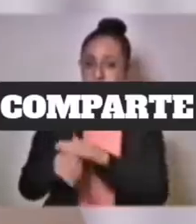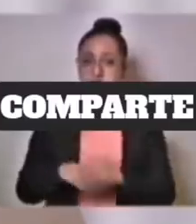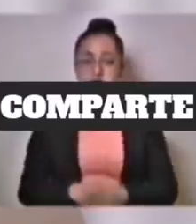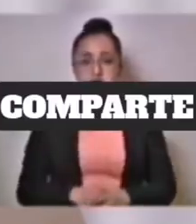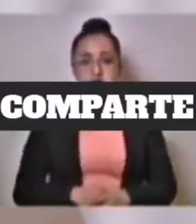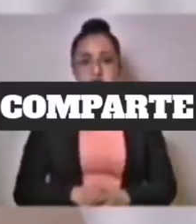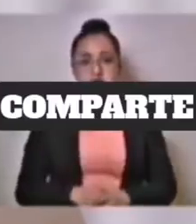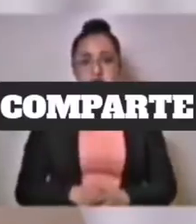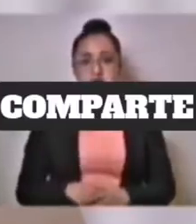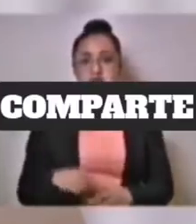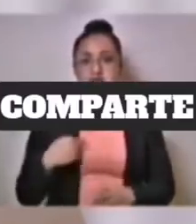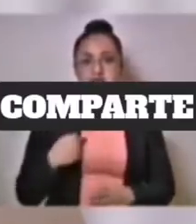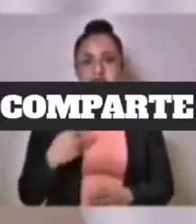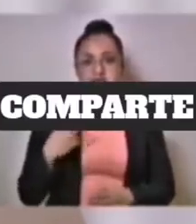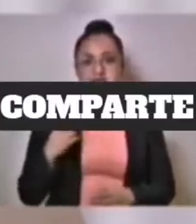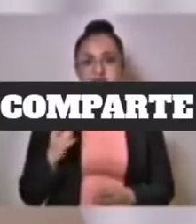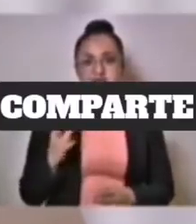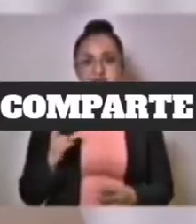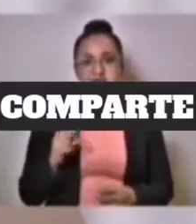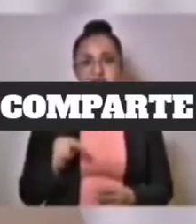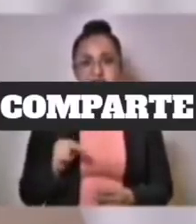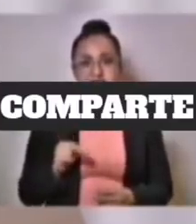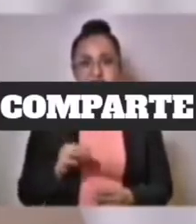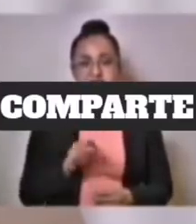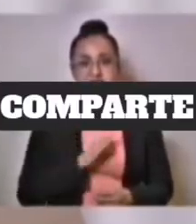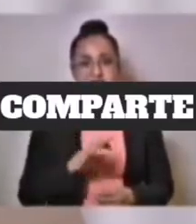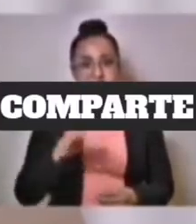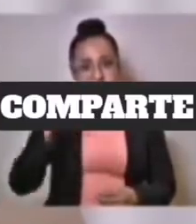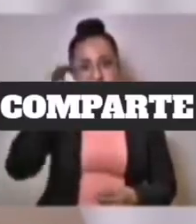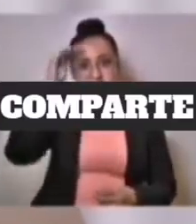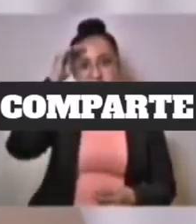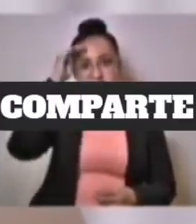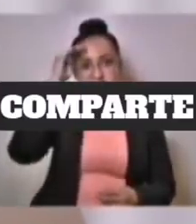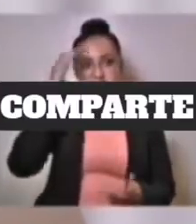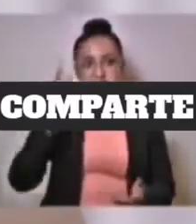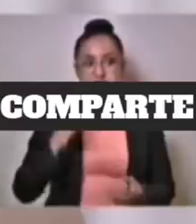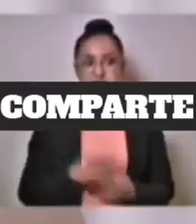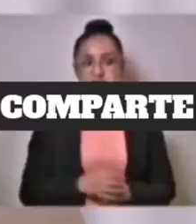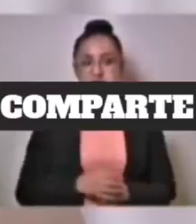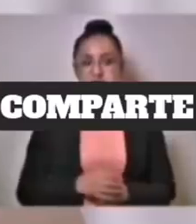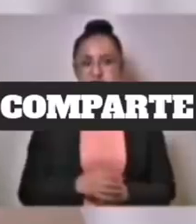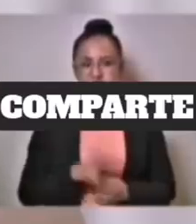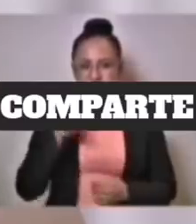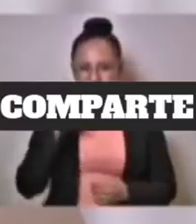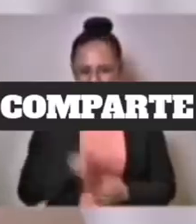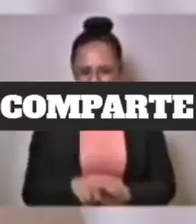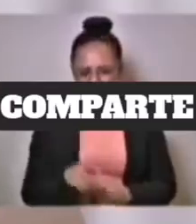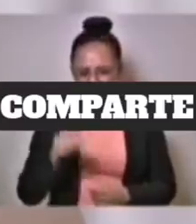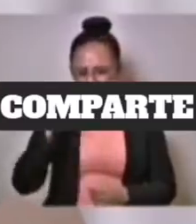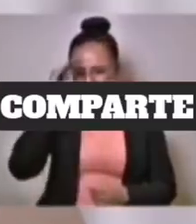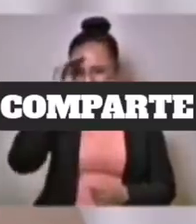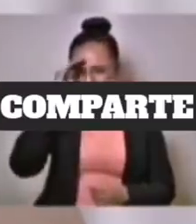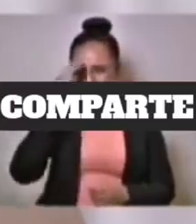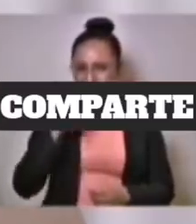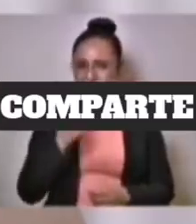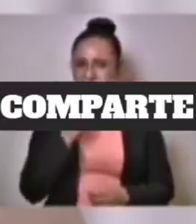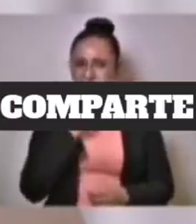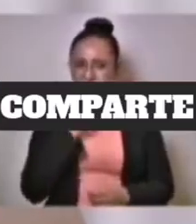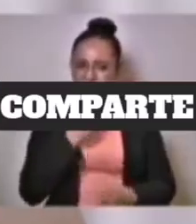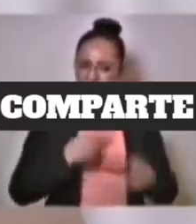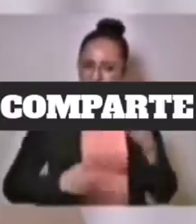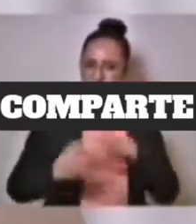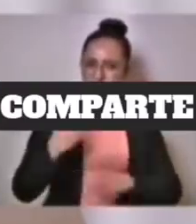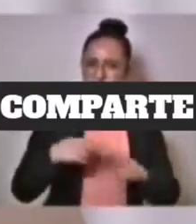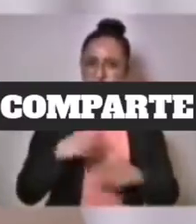No se me hace que pueda pensar alguien en una sana lógica que nuestros niños, los